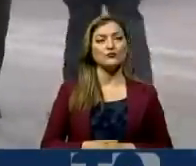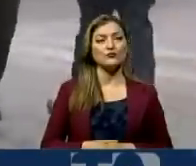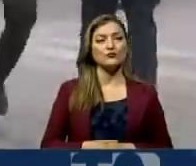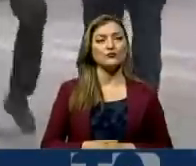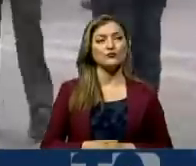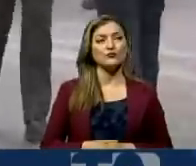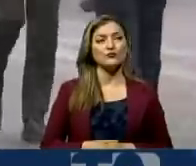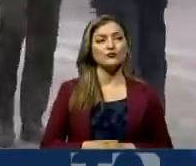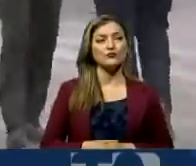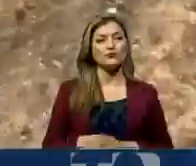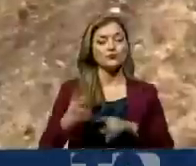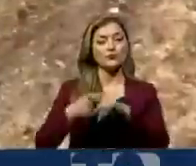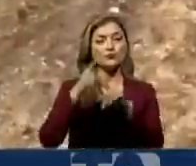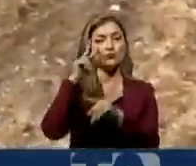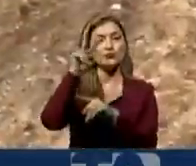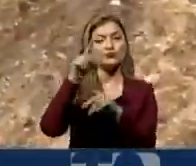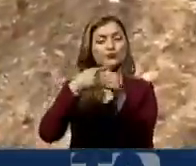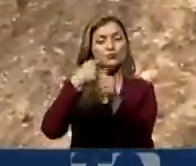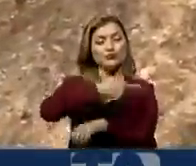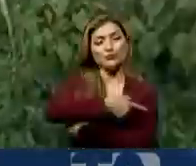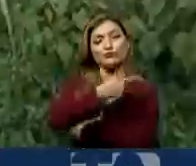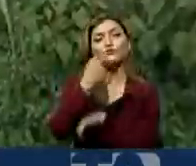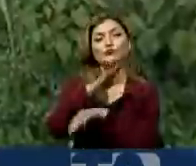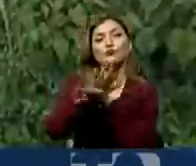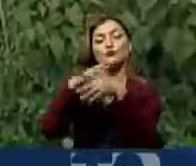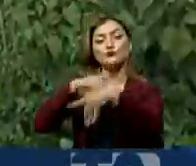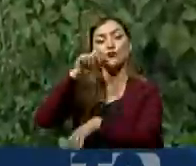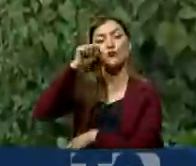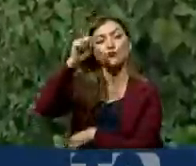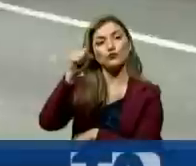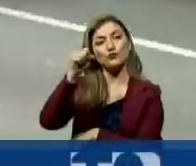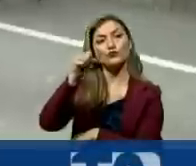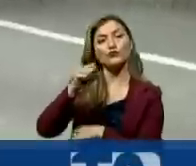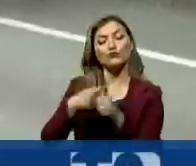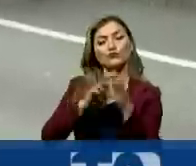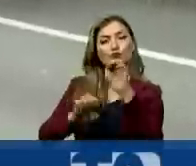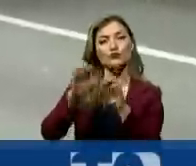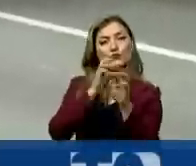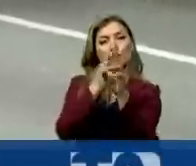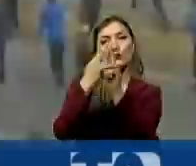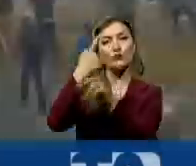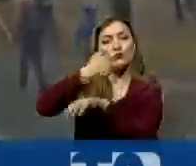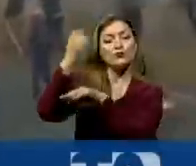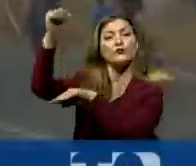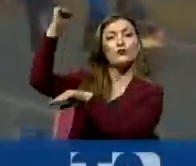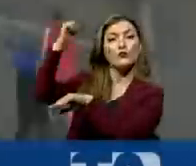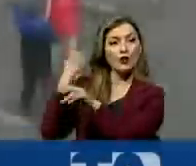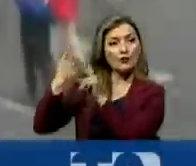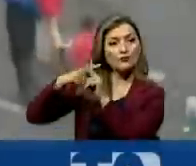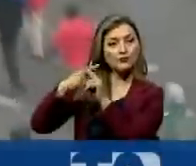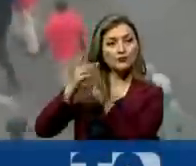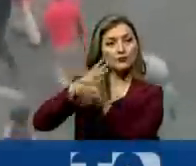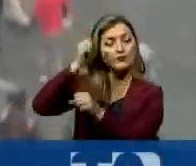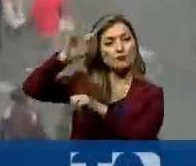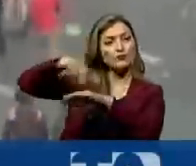visiones distintas de ese primer día que se cumplió de esta jornada de protestas el día de ayer han iniciado por la conadi otras